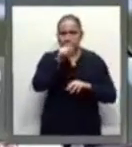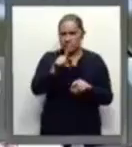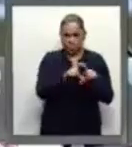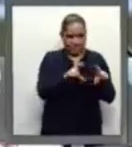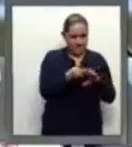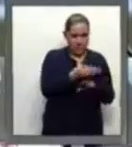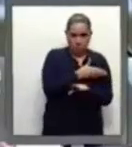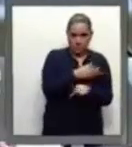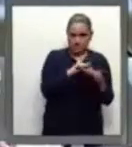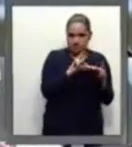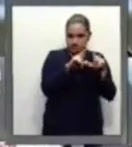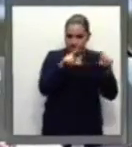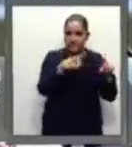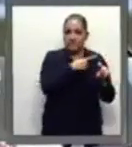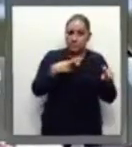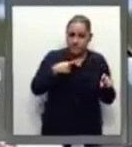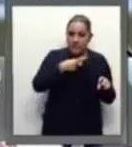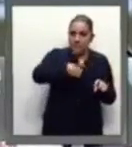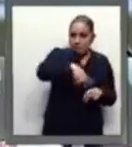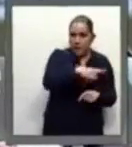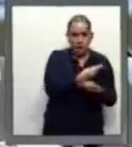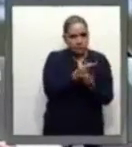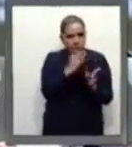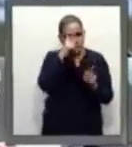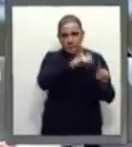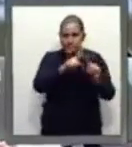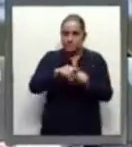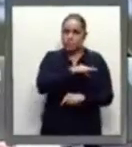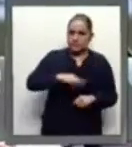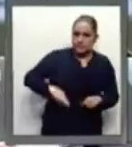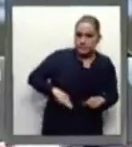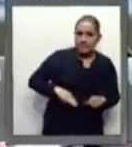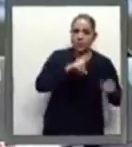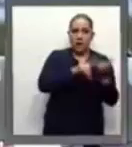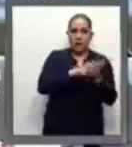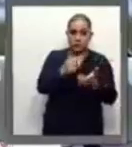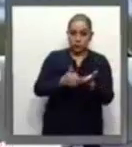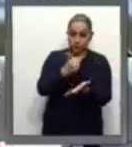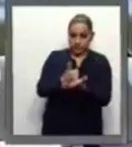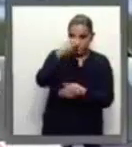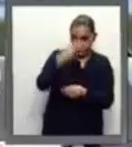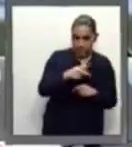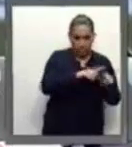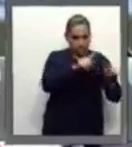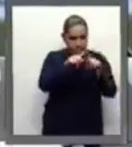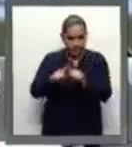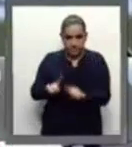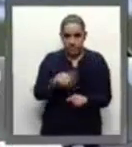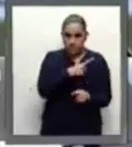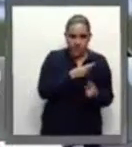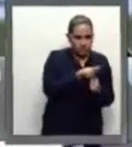que se distribuya en los municipios y demarcaciones territoriales de la Ciudad de México, conforme a las reglas del